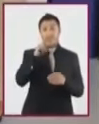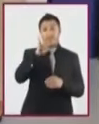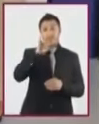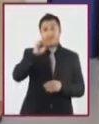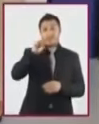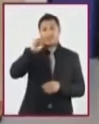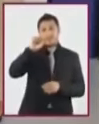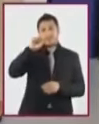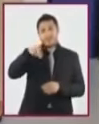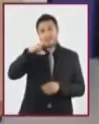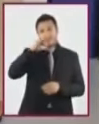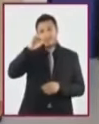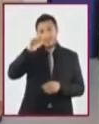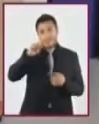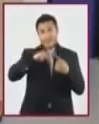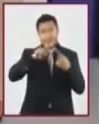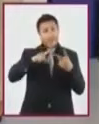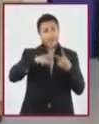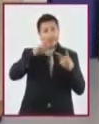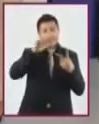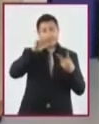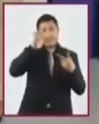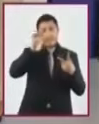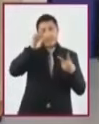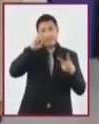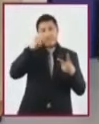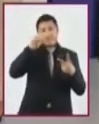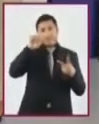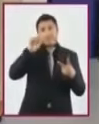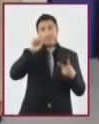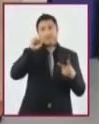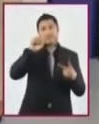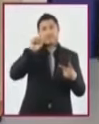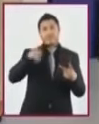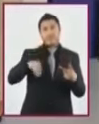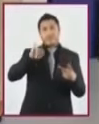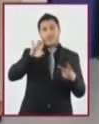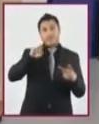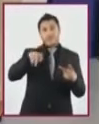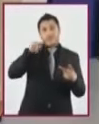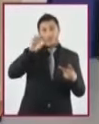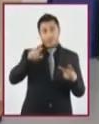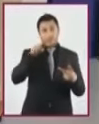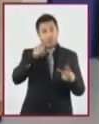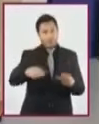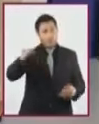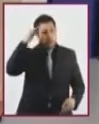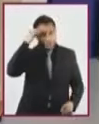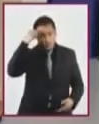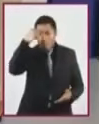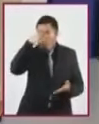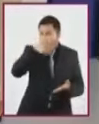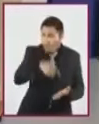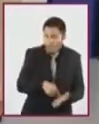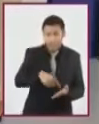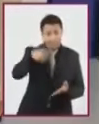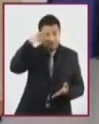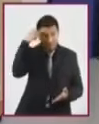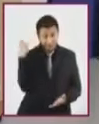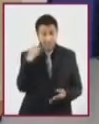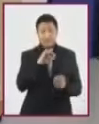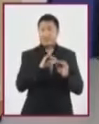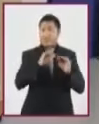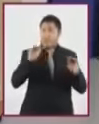¿Distancia o desplazamiento? ¿Consideran que es fácil medir con una cinta métrica la distancia que